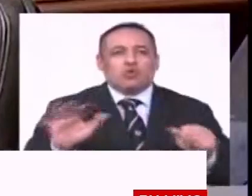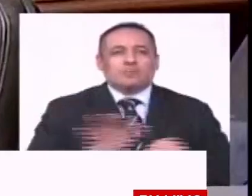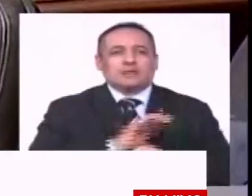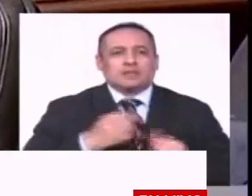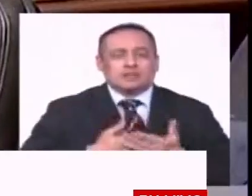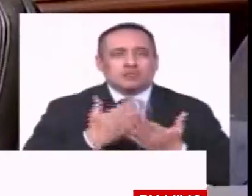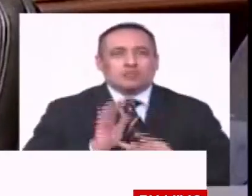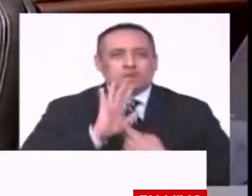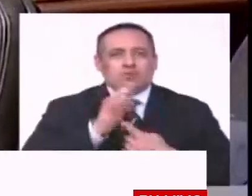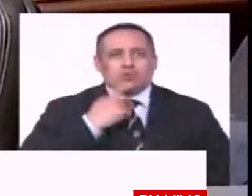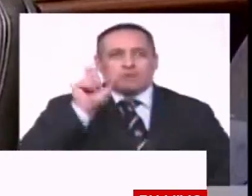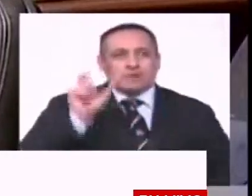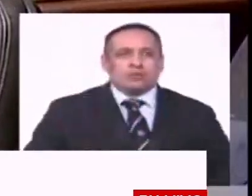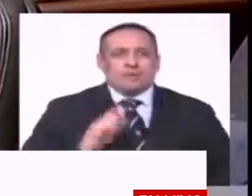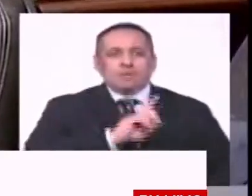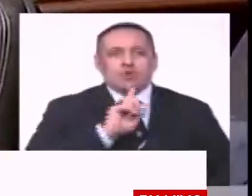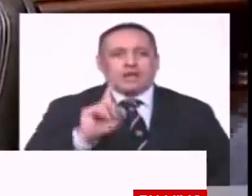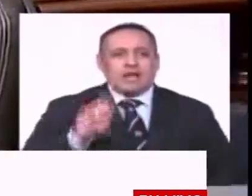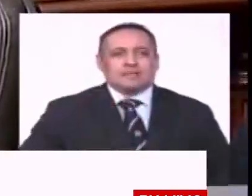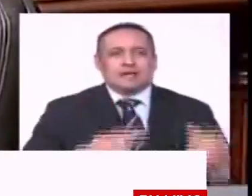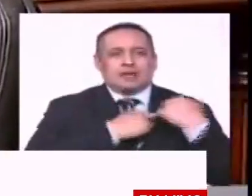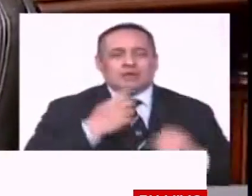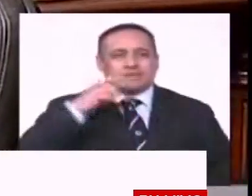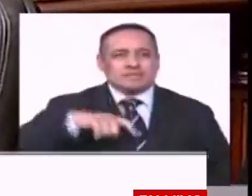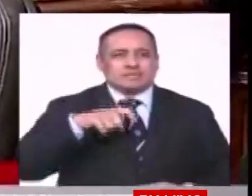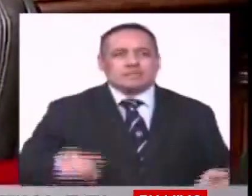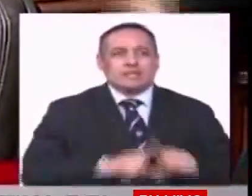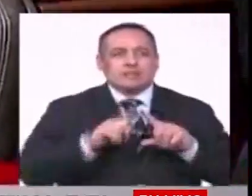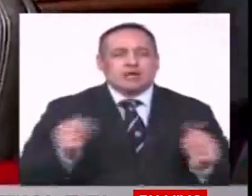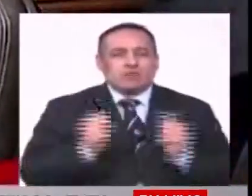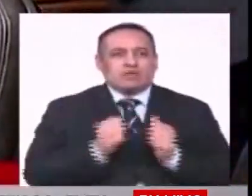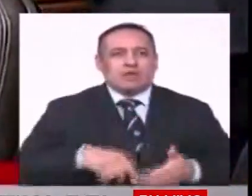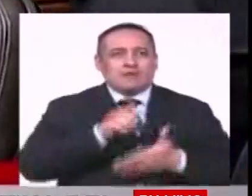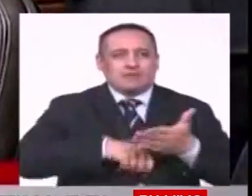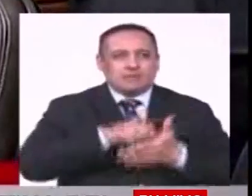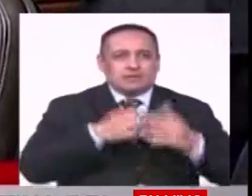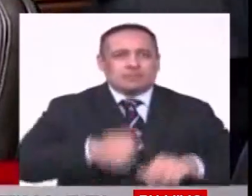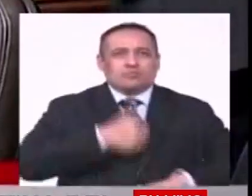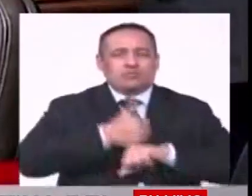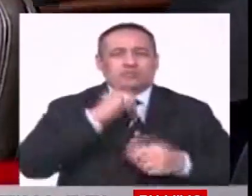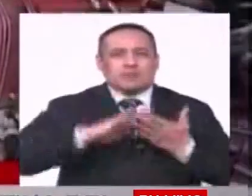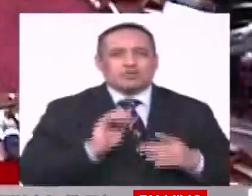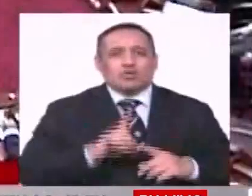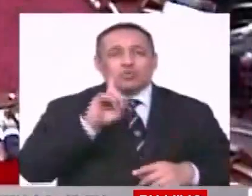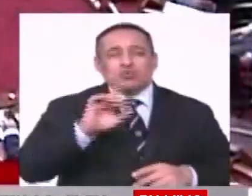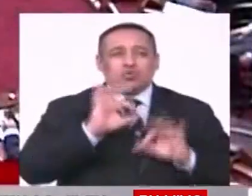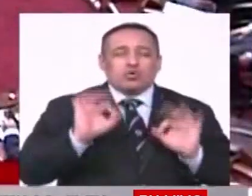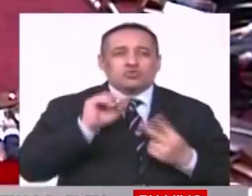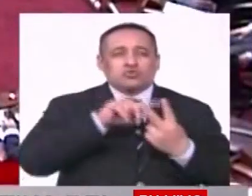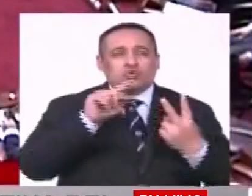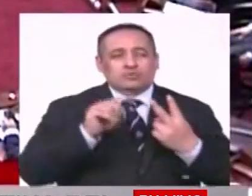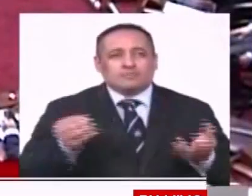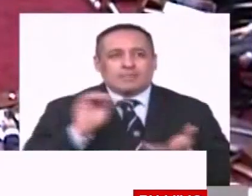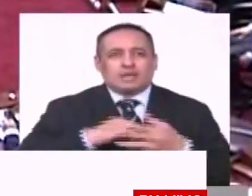debe proponerse un candidato para cada cargo que corresponda, acompañándose la firma del vocero autorizado de uno o más grupos